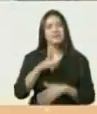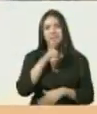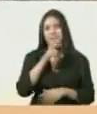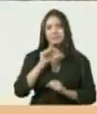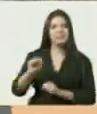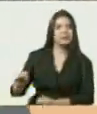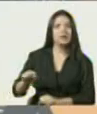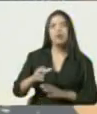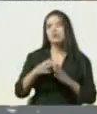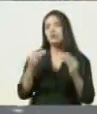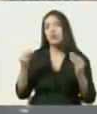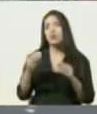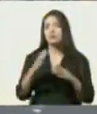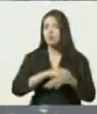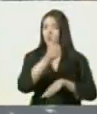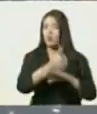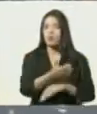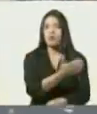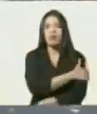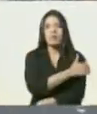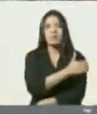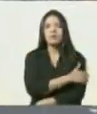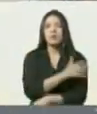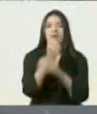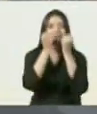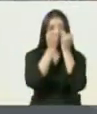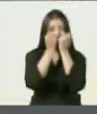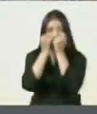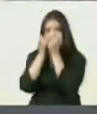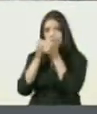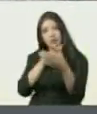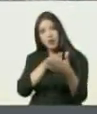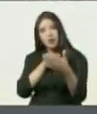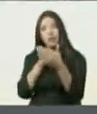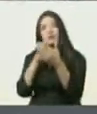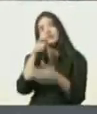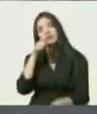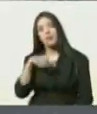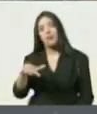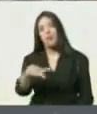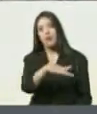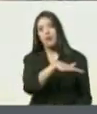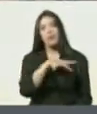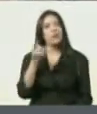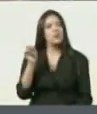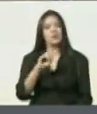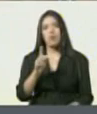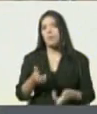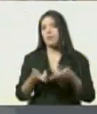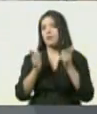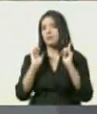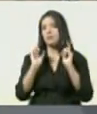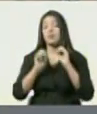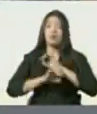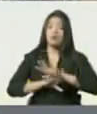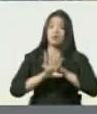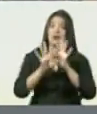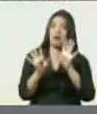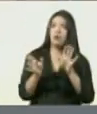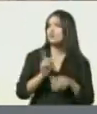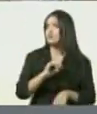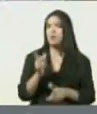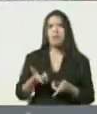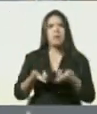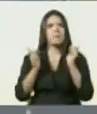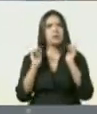fascistas, estas acciones de la derecha, estas acciones terroristas que van contra el pueblo. No permitimos, por supuesto, bueno, no vamos a